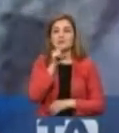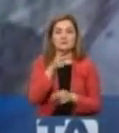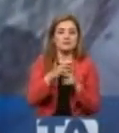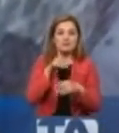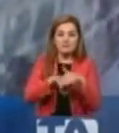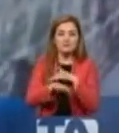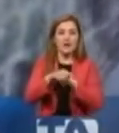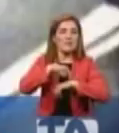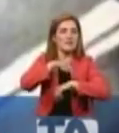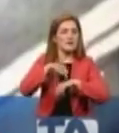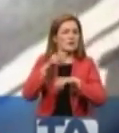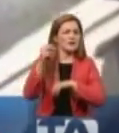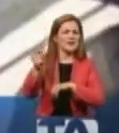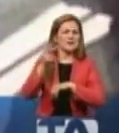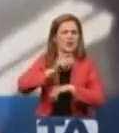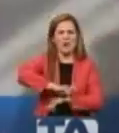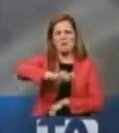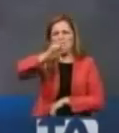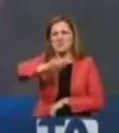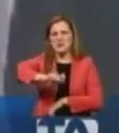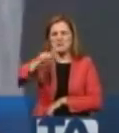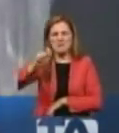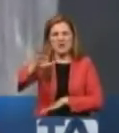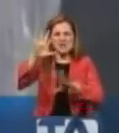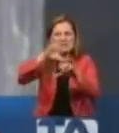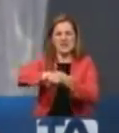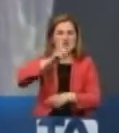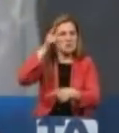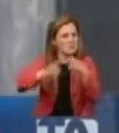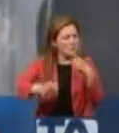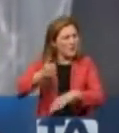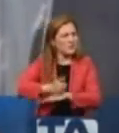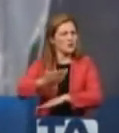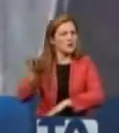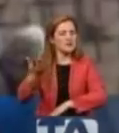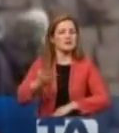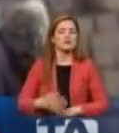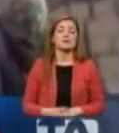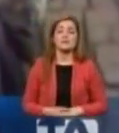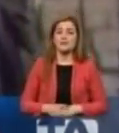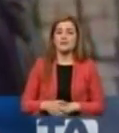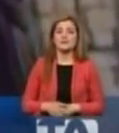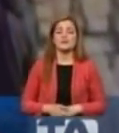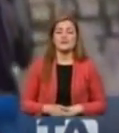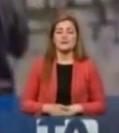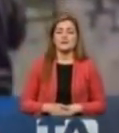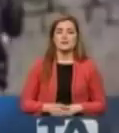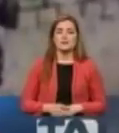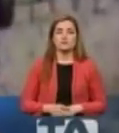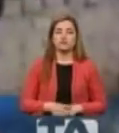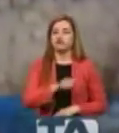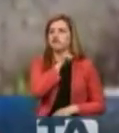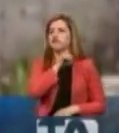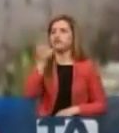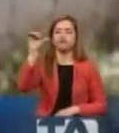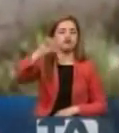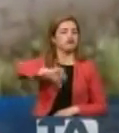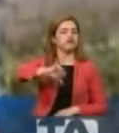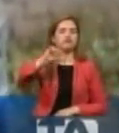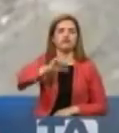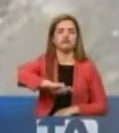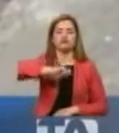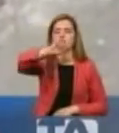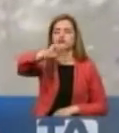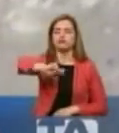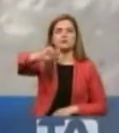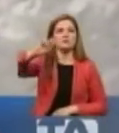cómo en tan poco tiempo y sin ser descubiertos por las autoridades, estos delincuentes logran hacer